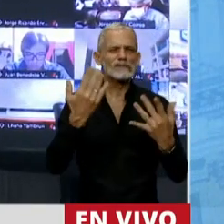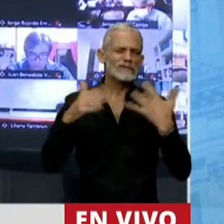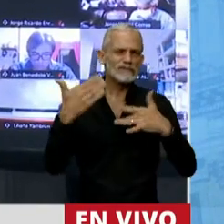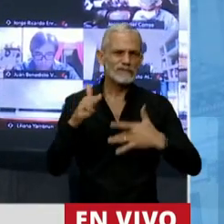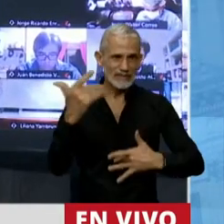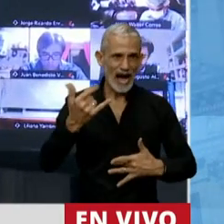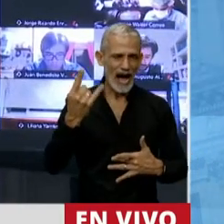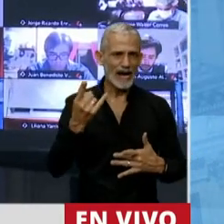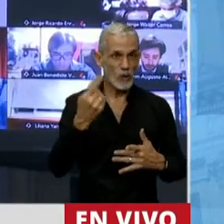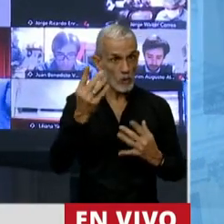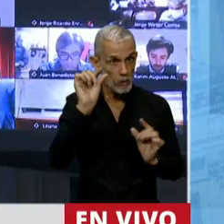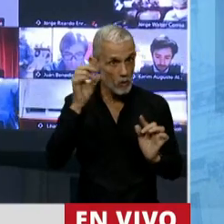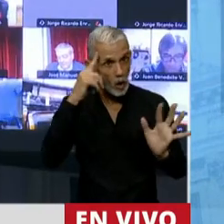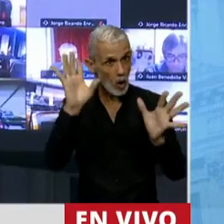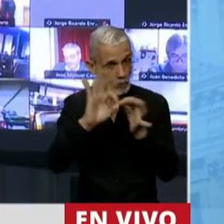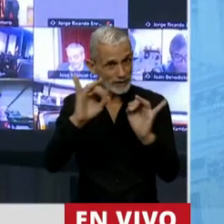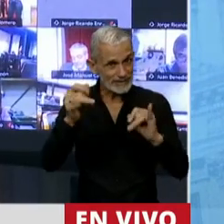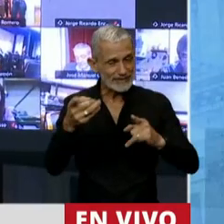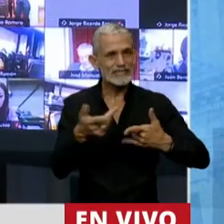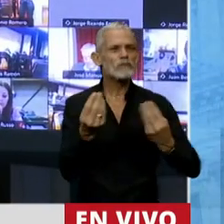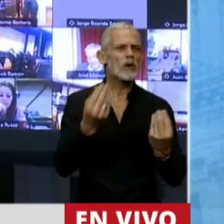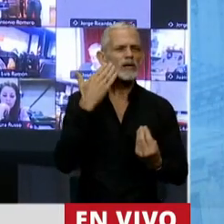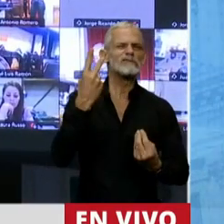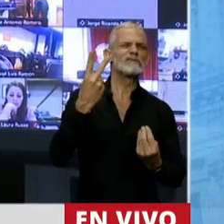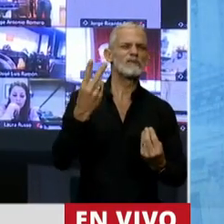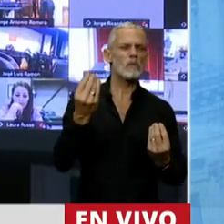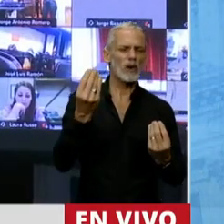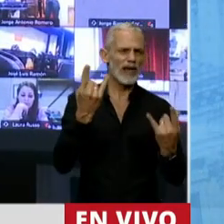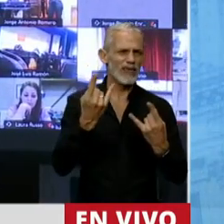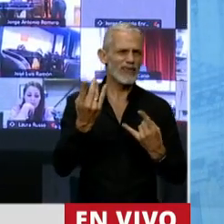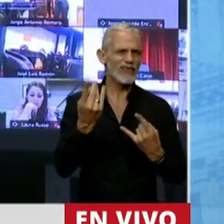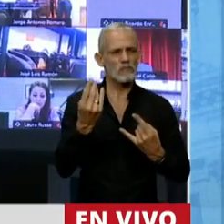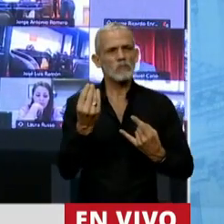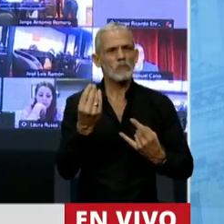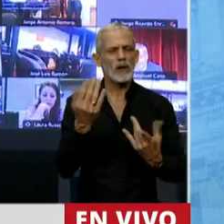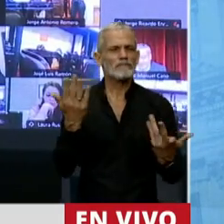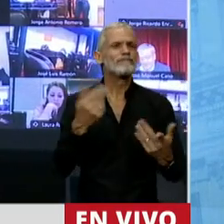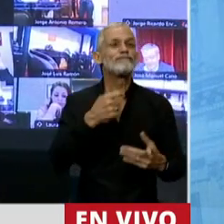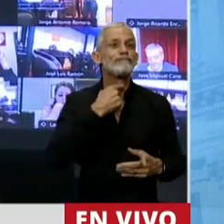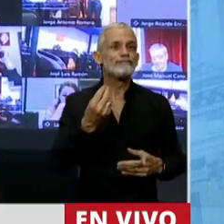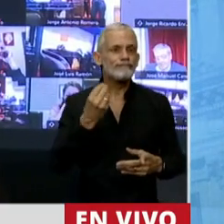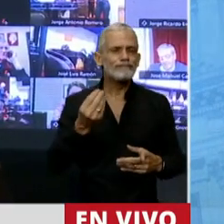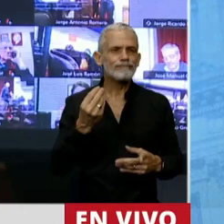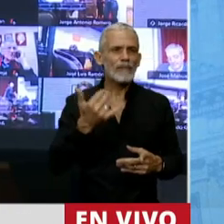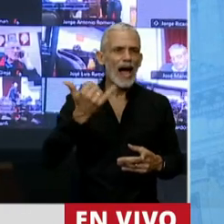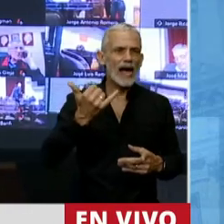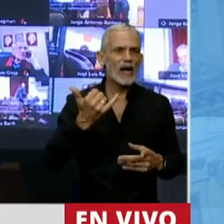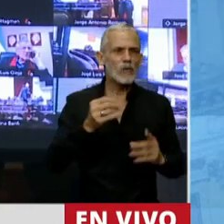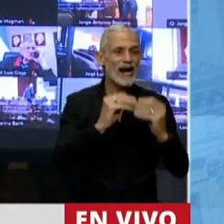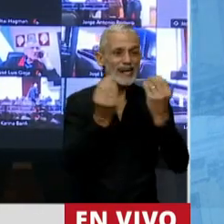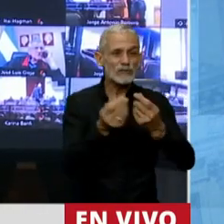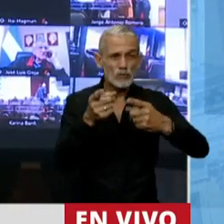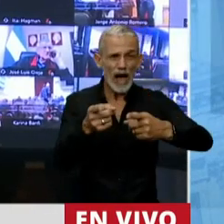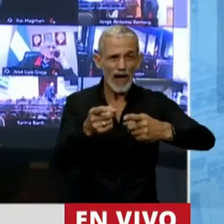oposición y hay un poco de coherencia. ¿Hipocresía por qué? Porque no se puede pretender lograr un determinado